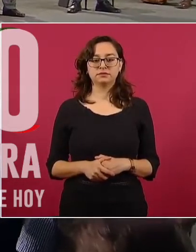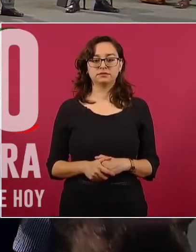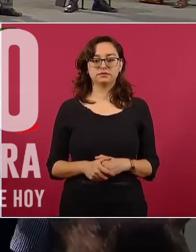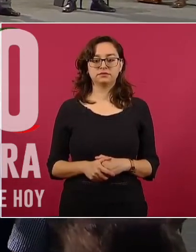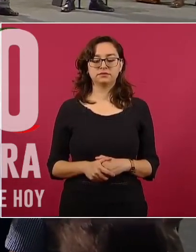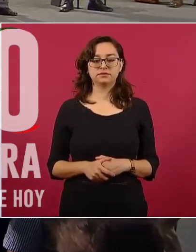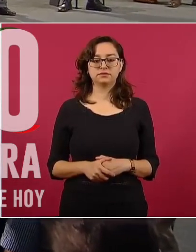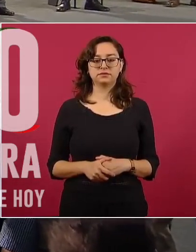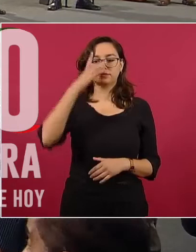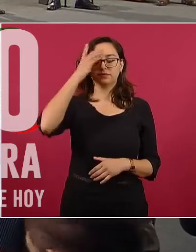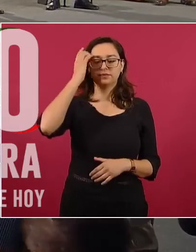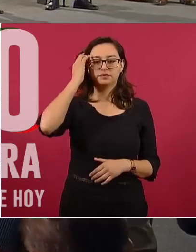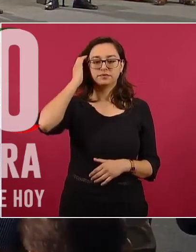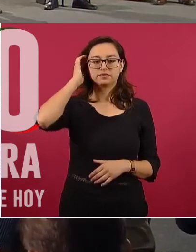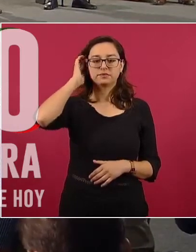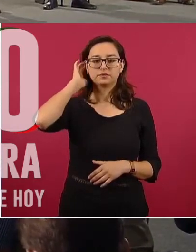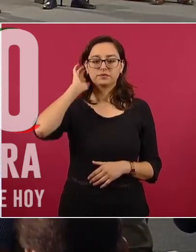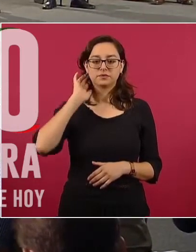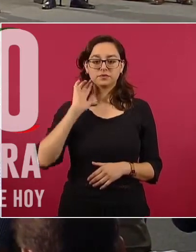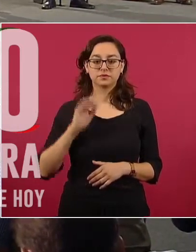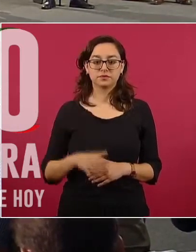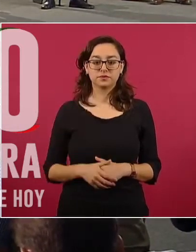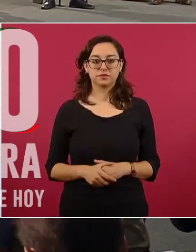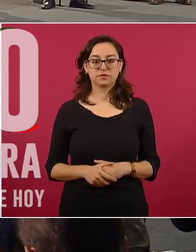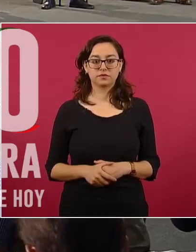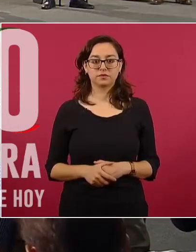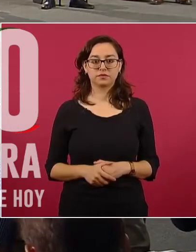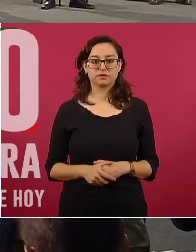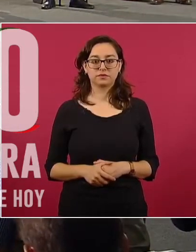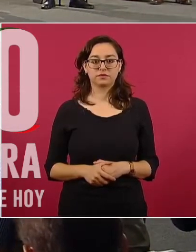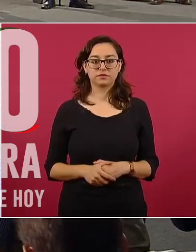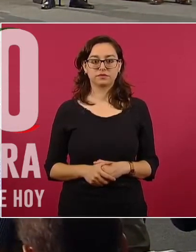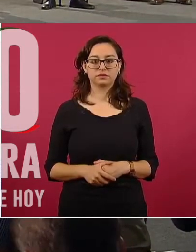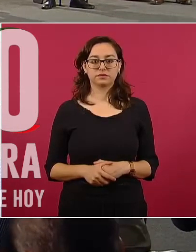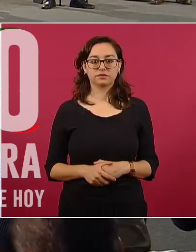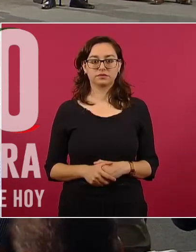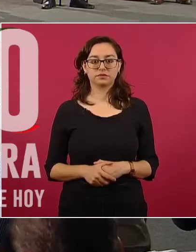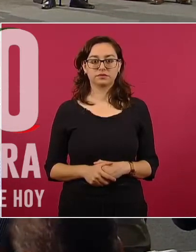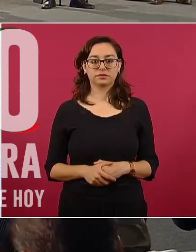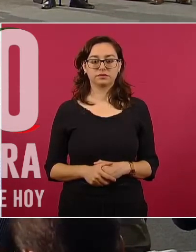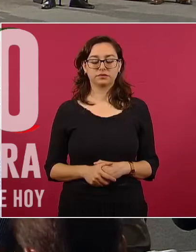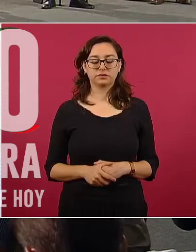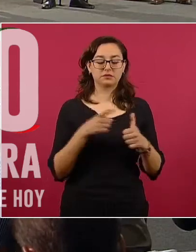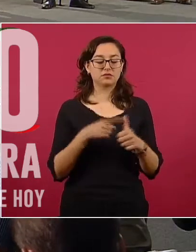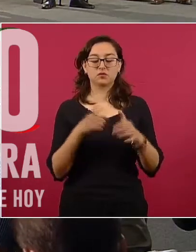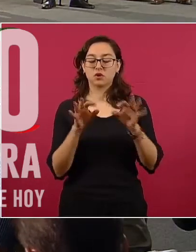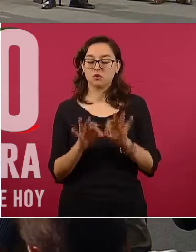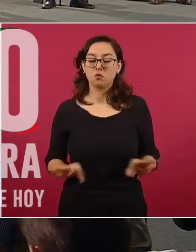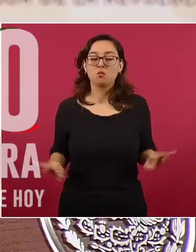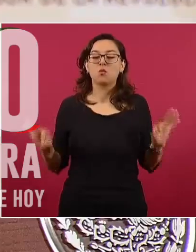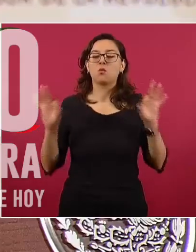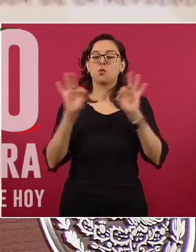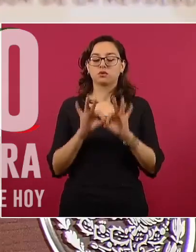subrayar la importancia que tiene el internalizar el